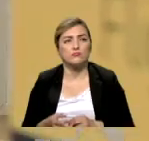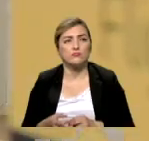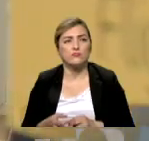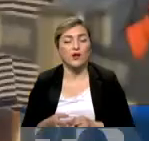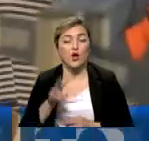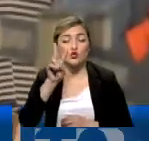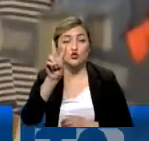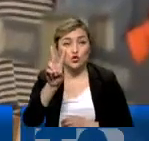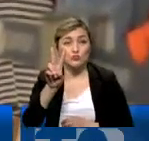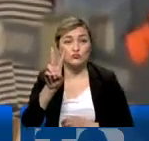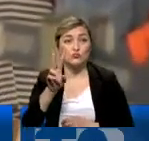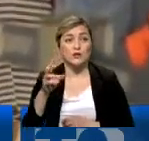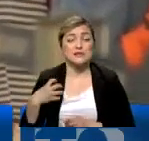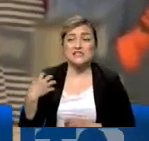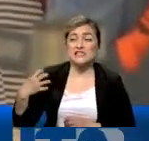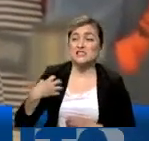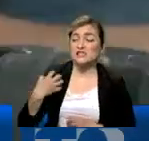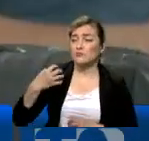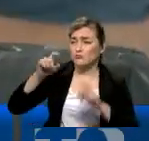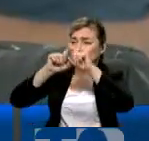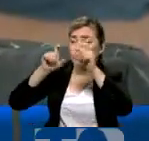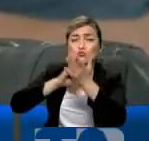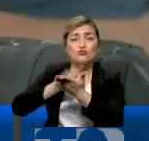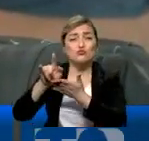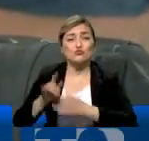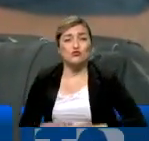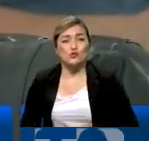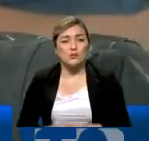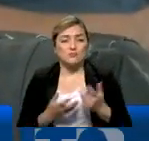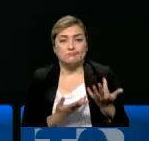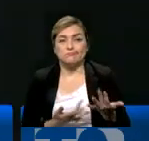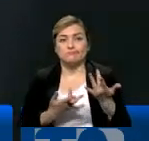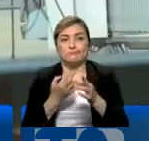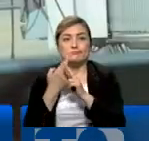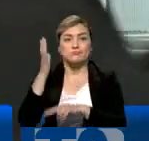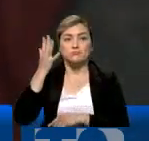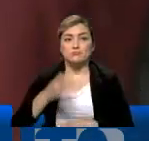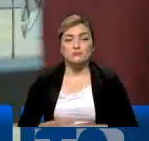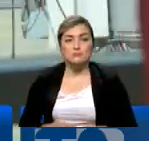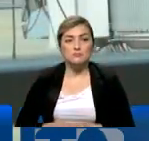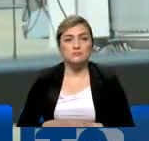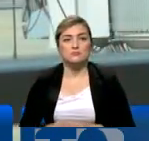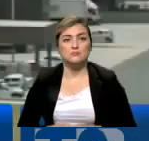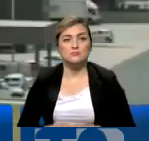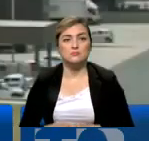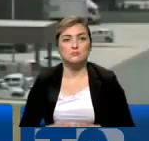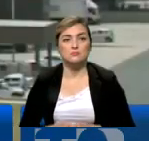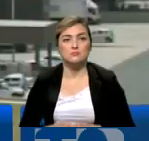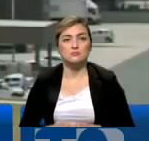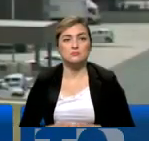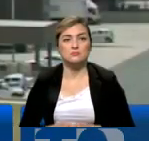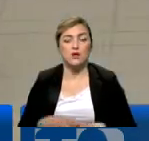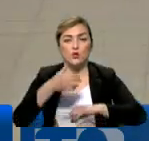Ambas ciudadanas hicieron el reclamo del robo a la aerolínea, sin embargo, hasta la fecha no han tenido ninguna respuesta. Manifiestan